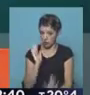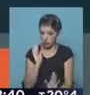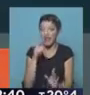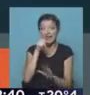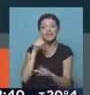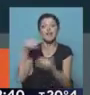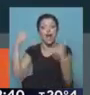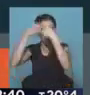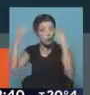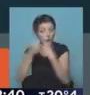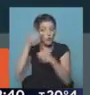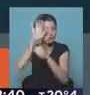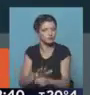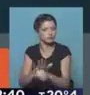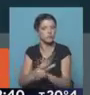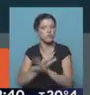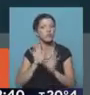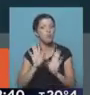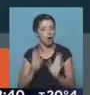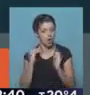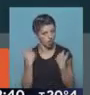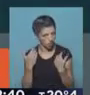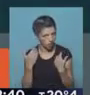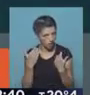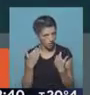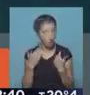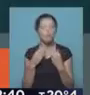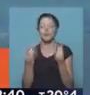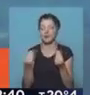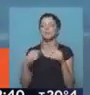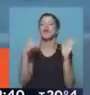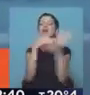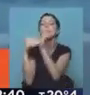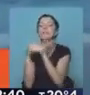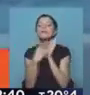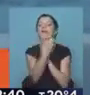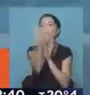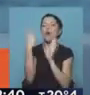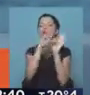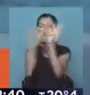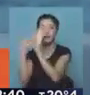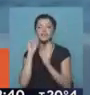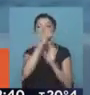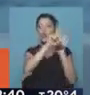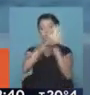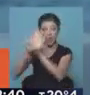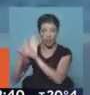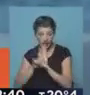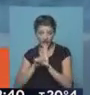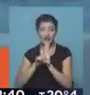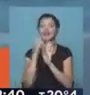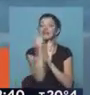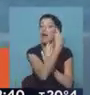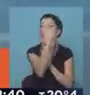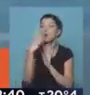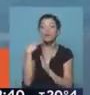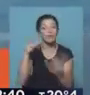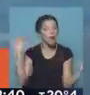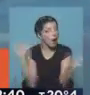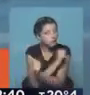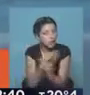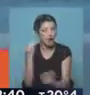acuerdo. ¿Por qué? Porque en muchos casos, según la legislación de cada país, los congresos tienen que ratificar este tipo de acuerdos y protocolos que